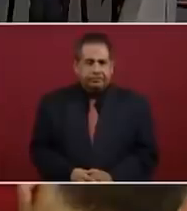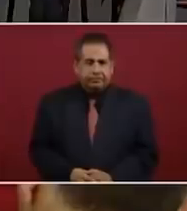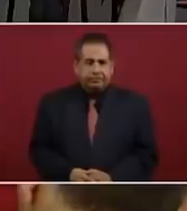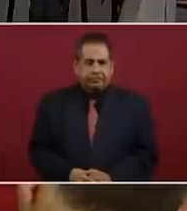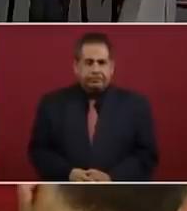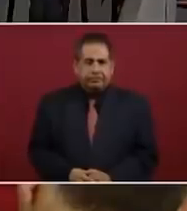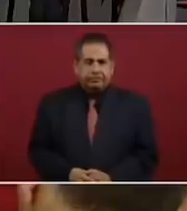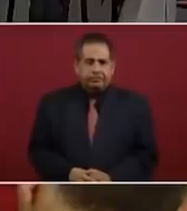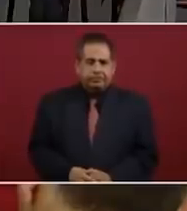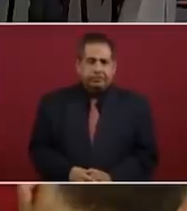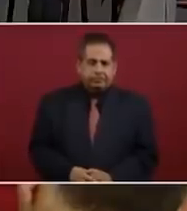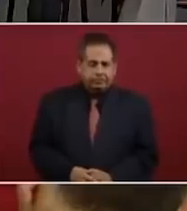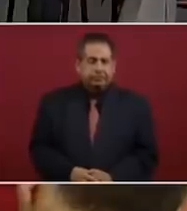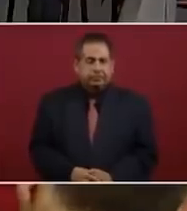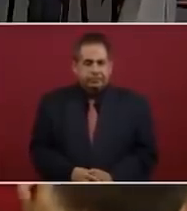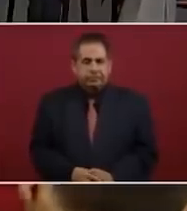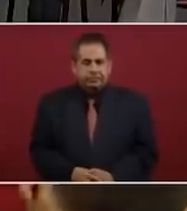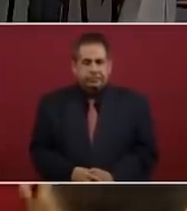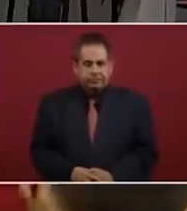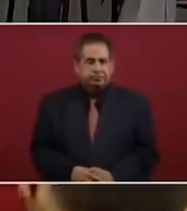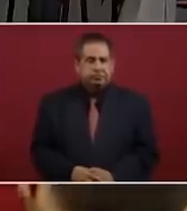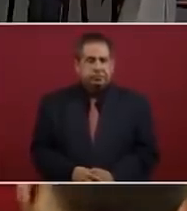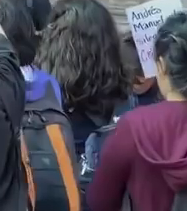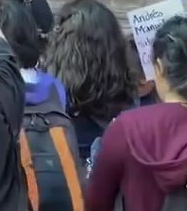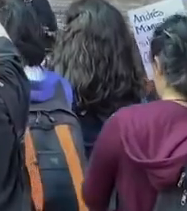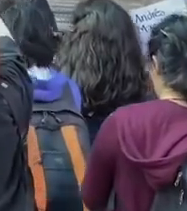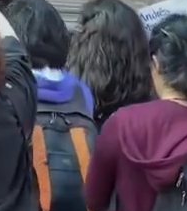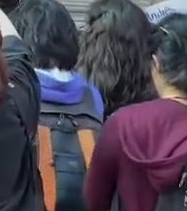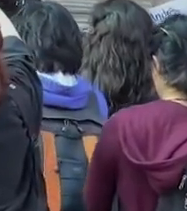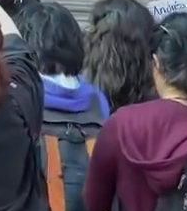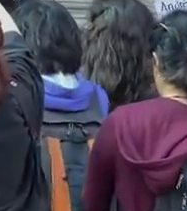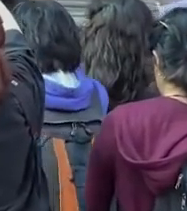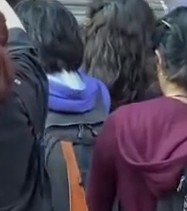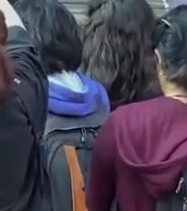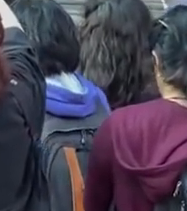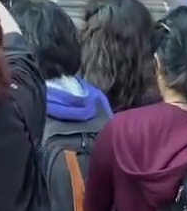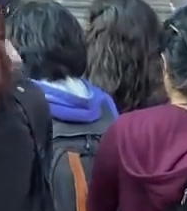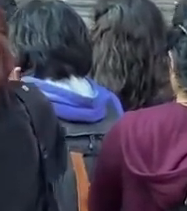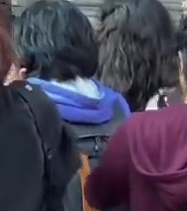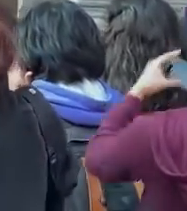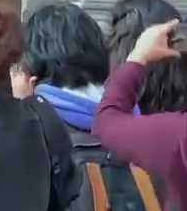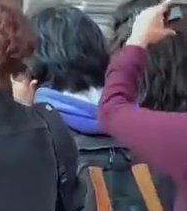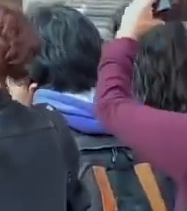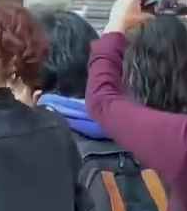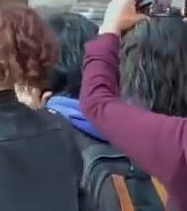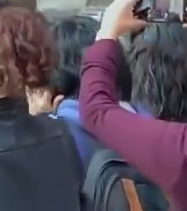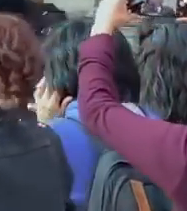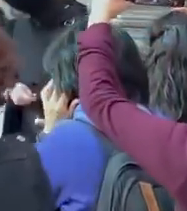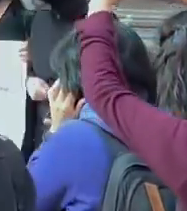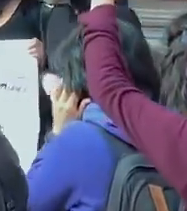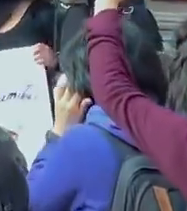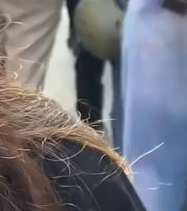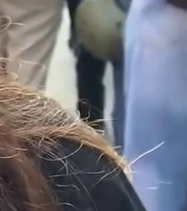Spotlight y agradezco al presidente por permitirlo. Gracias. Es un Estado impune. Es un Estado que